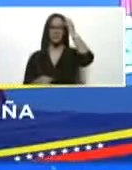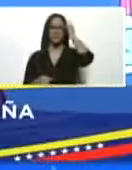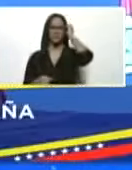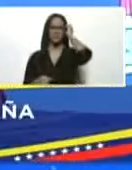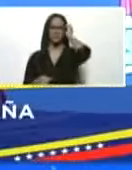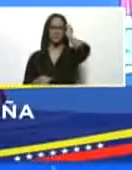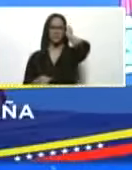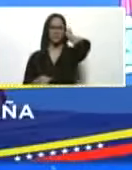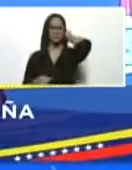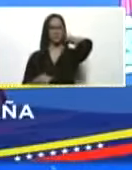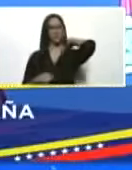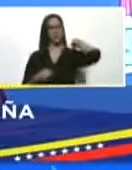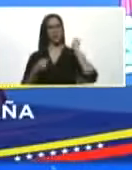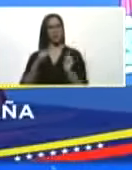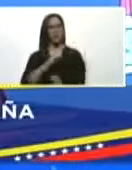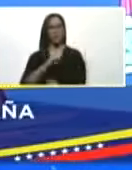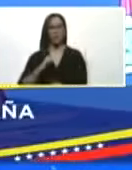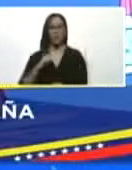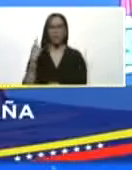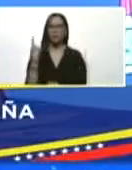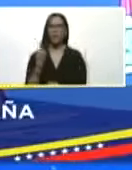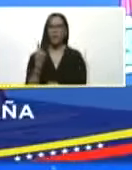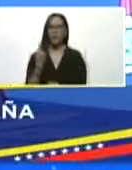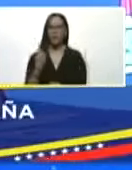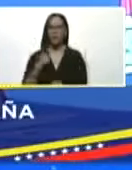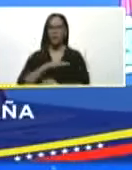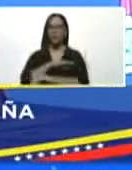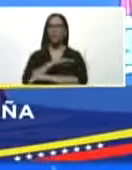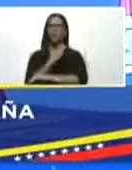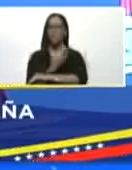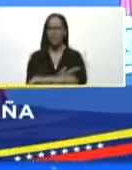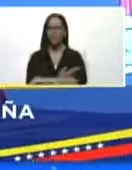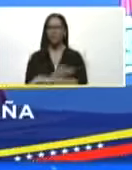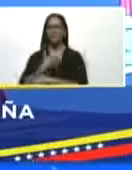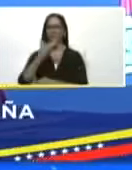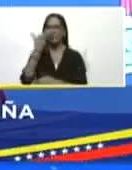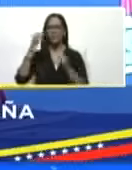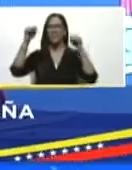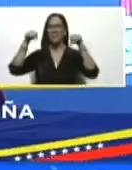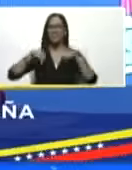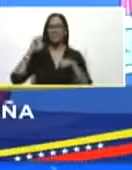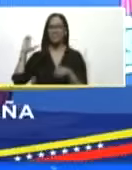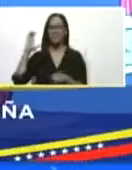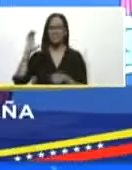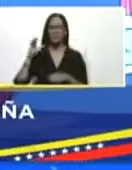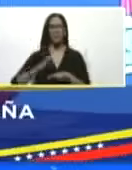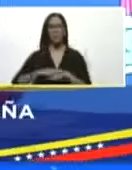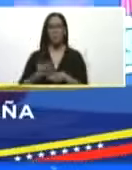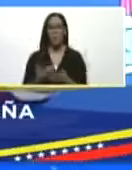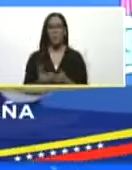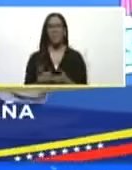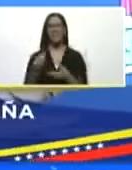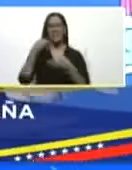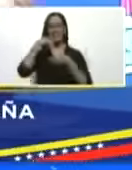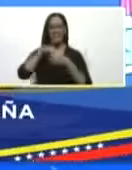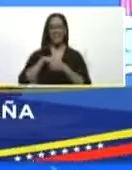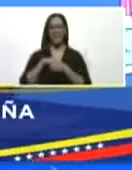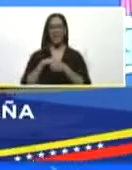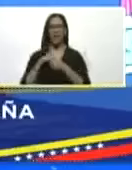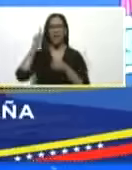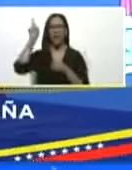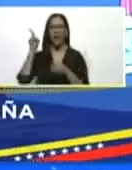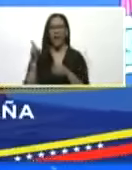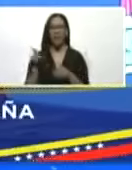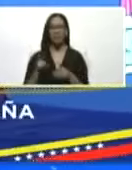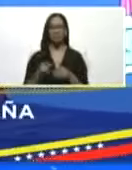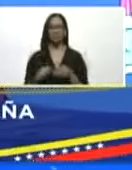Somos la única fuerza espiritual de esta patria, porque la encarnamos a ellos, los llevamos a